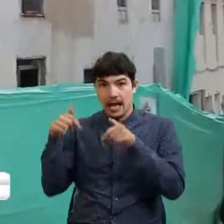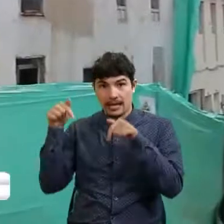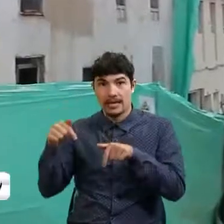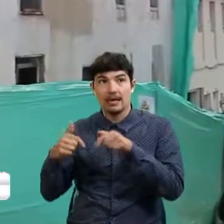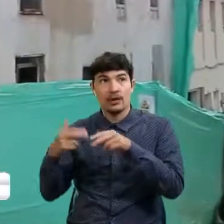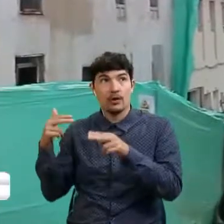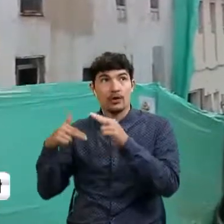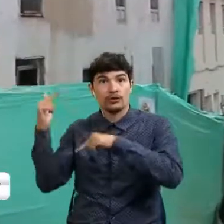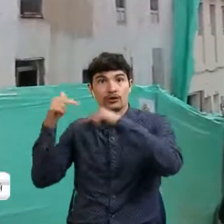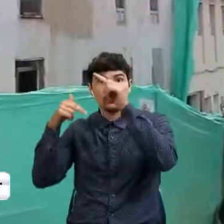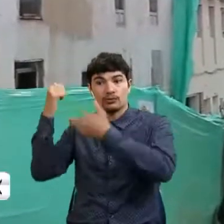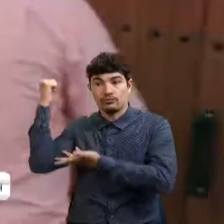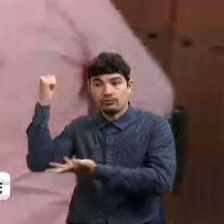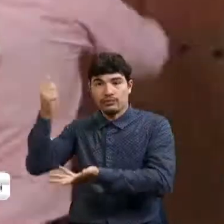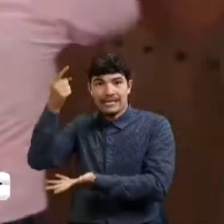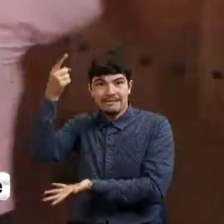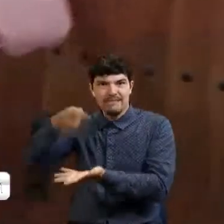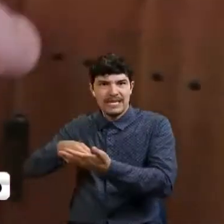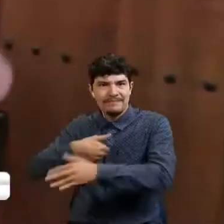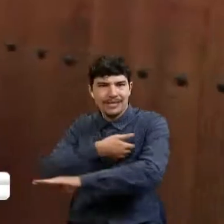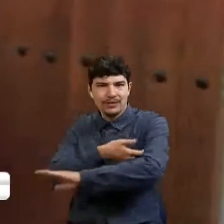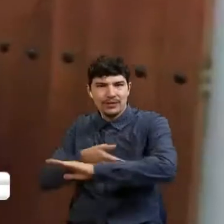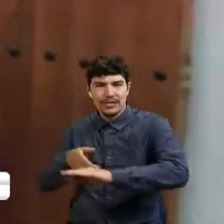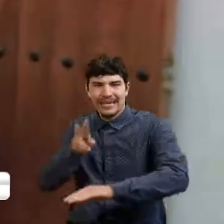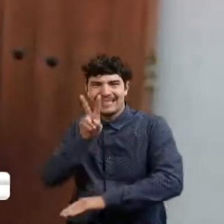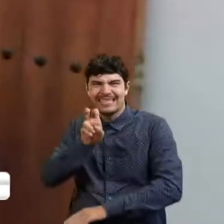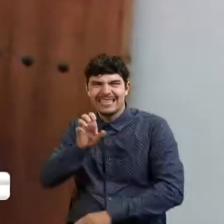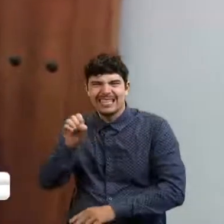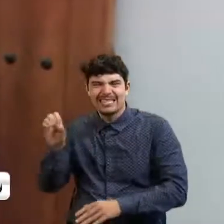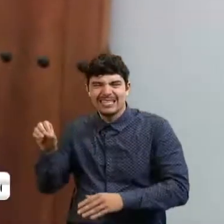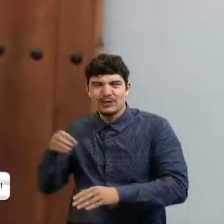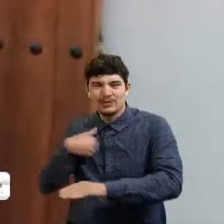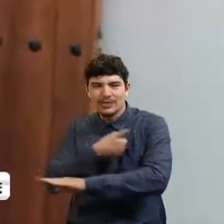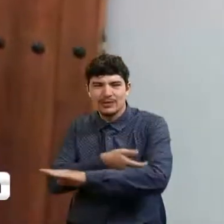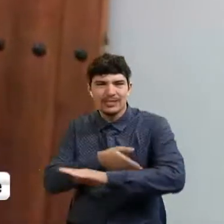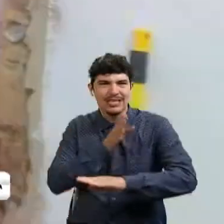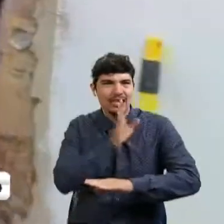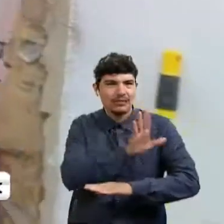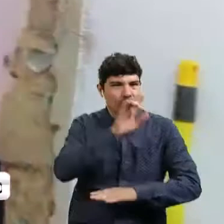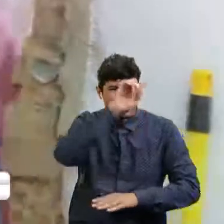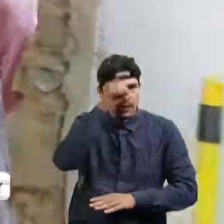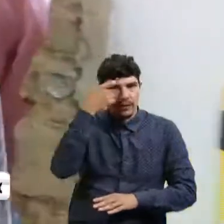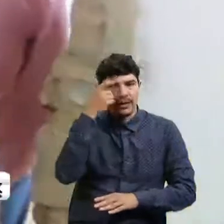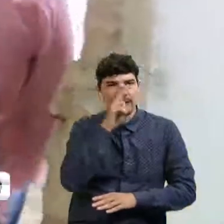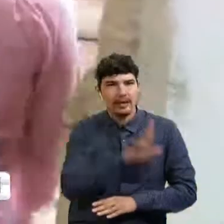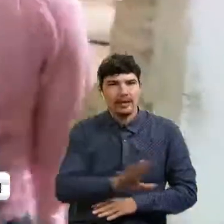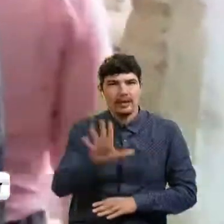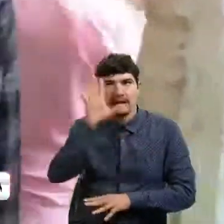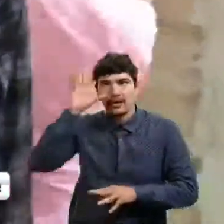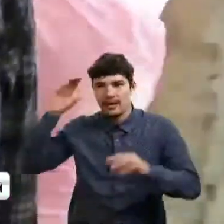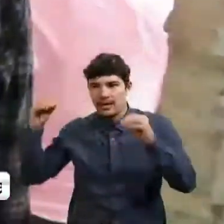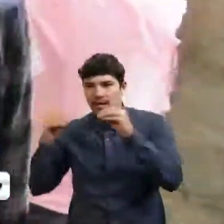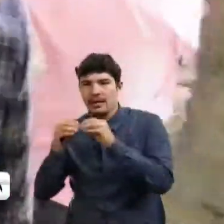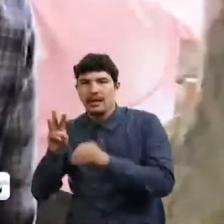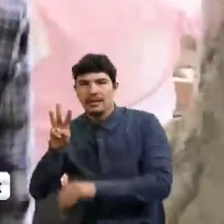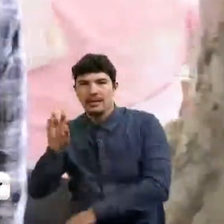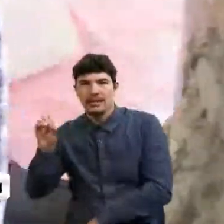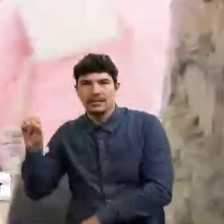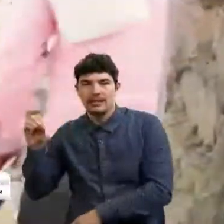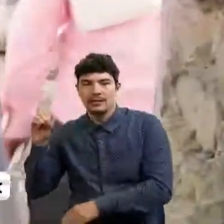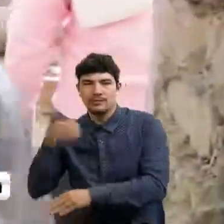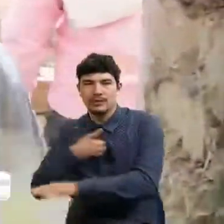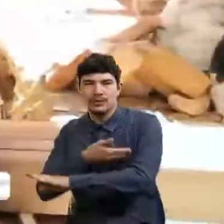obra que cuenta con una inversión de mil millones de pesos 700 millones por parte del gobierno departamental y 300 millones de la administración municipal